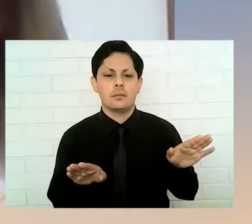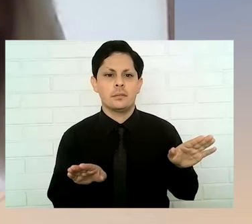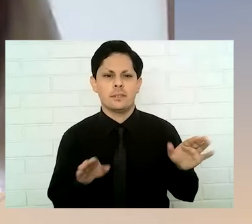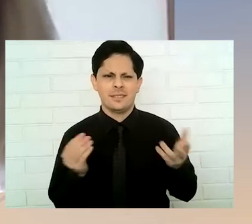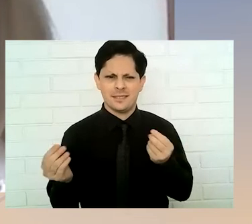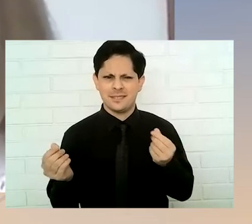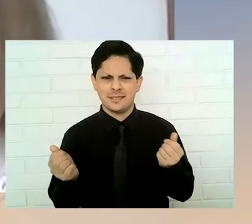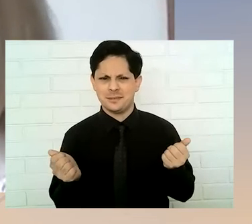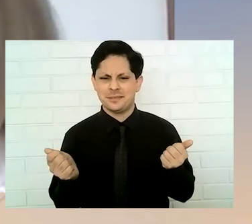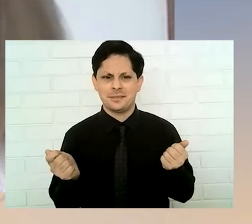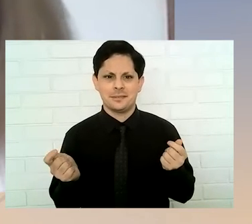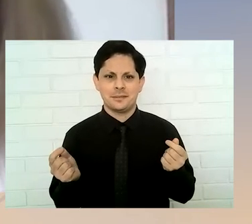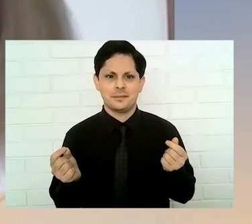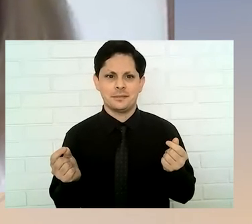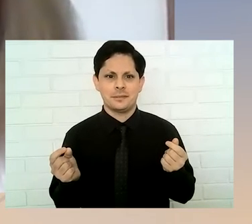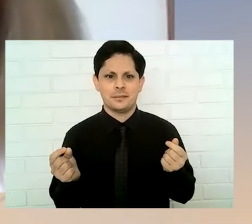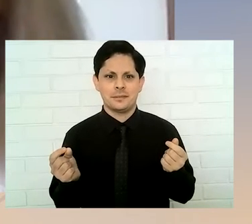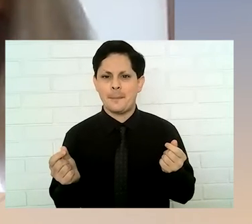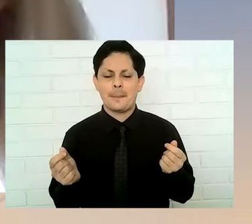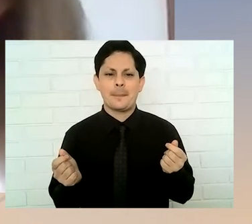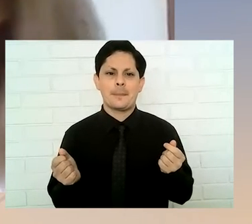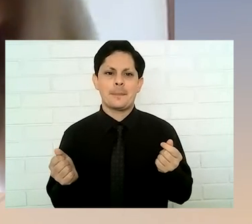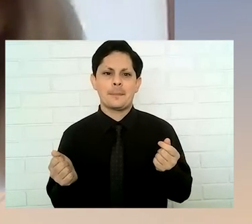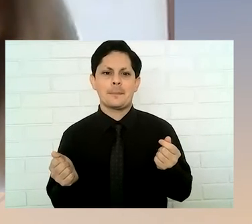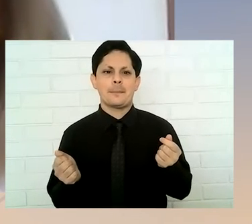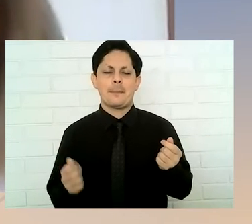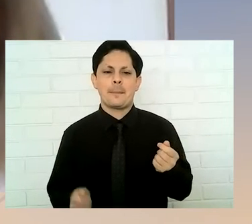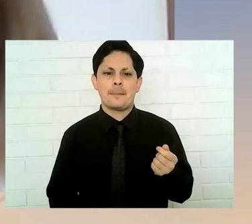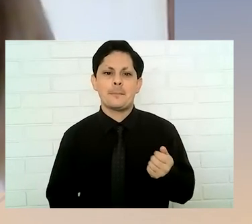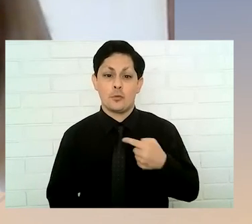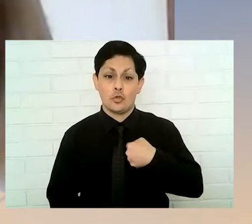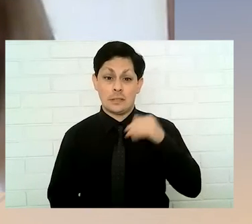bien especial, y yo pienso que quienes filmaban,